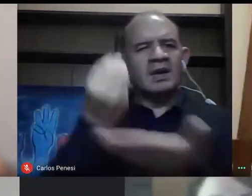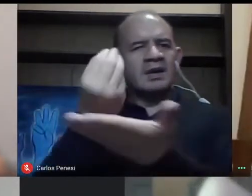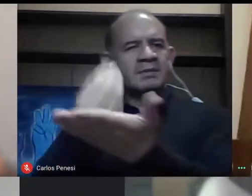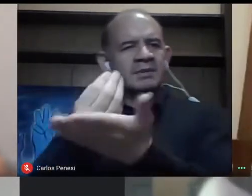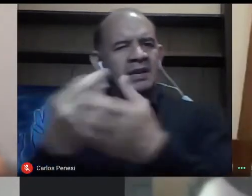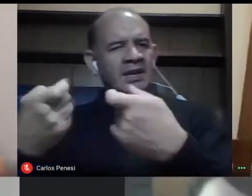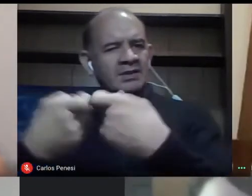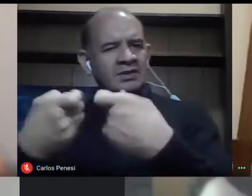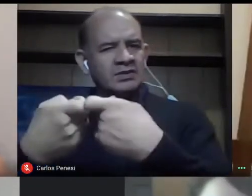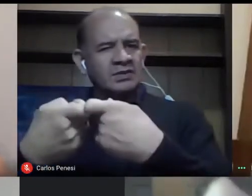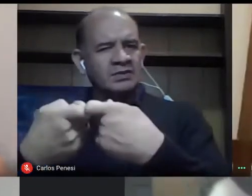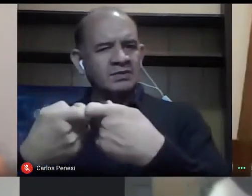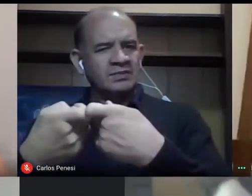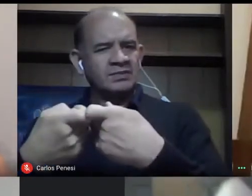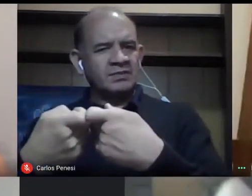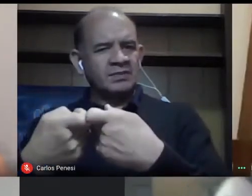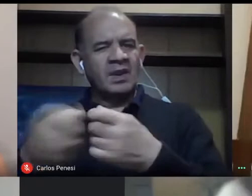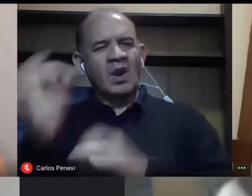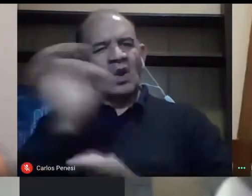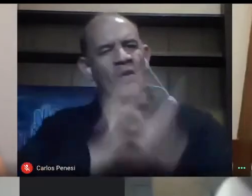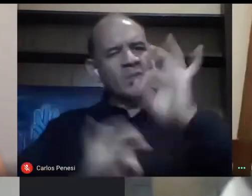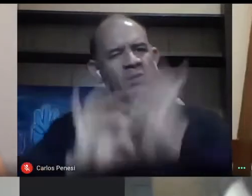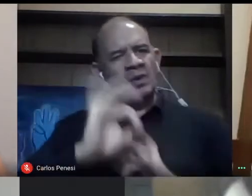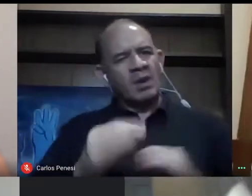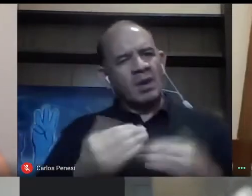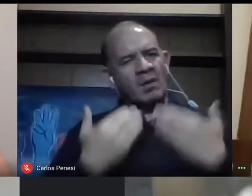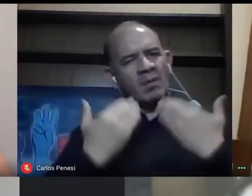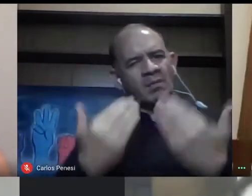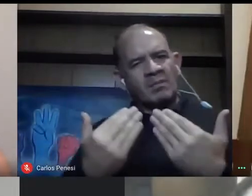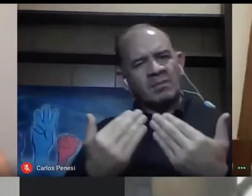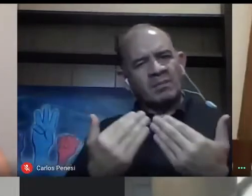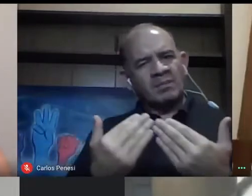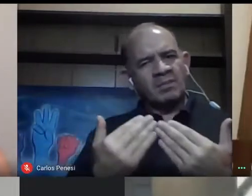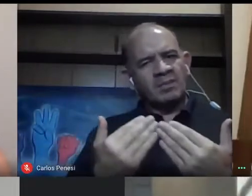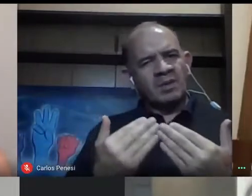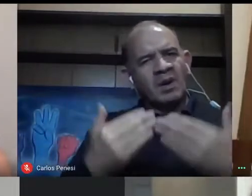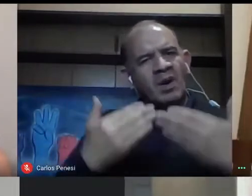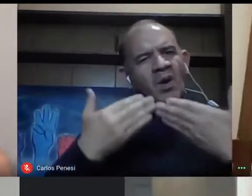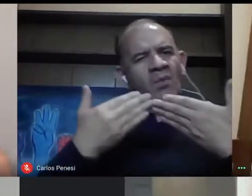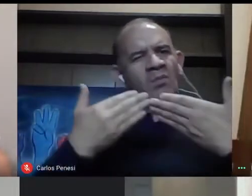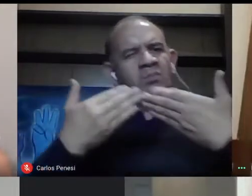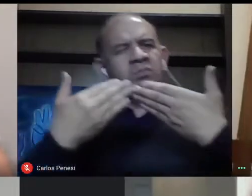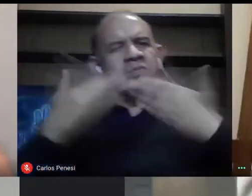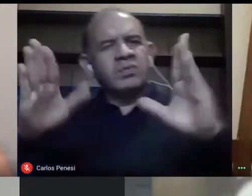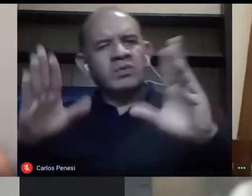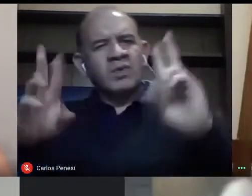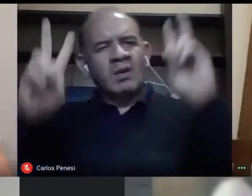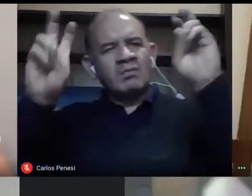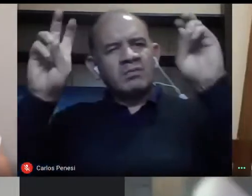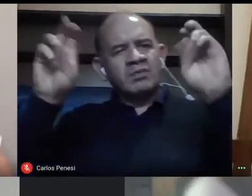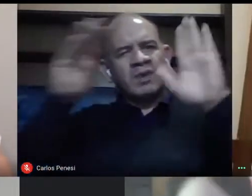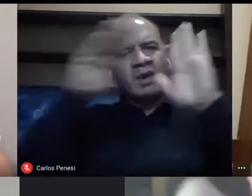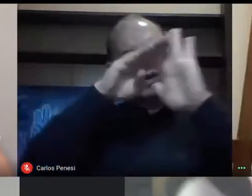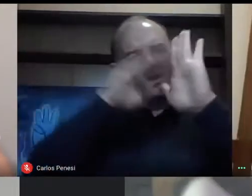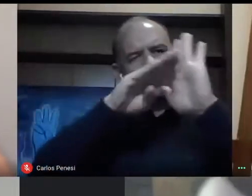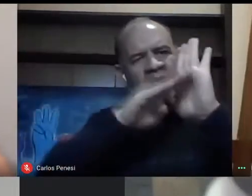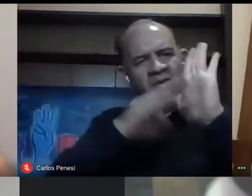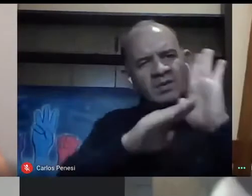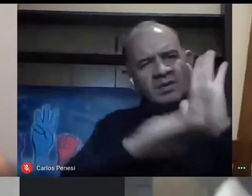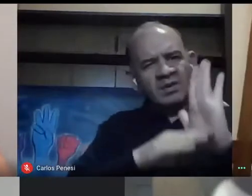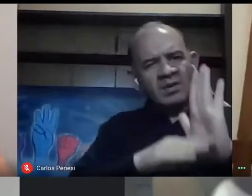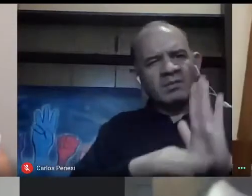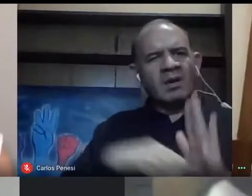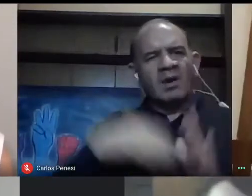Bueno, y esto, ¿no? El proyecto Tiflolibros. ¿Podrá Tiflolibros abrir el catálogo referencial para que personas con y sin discapacidad y